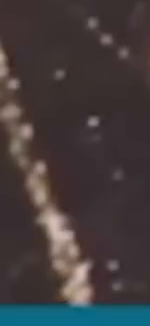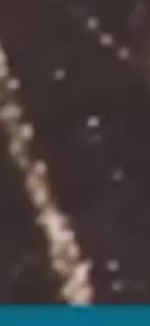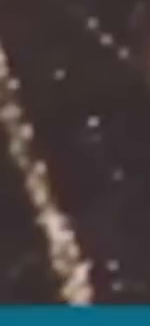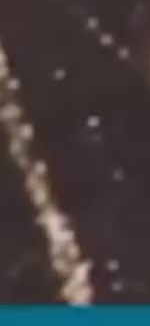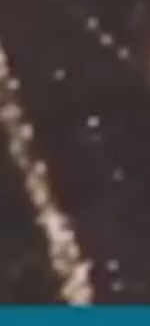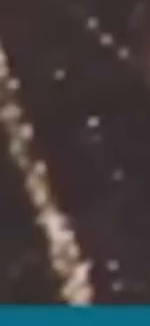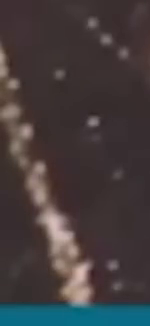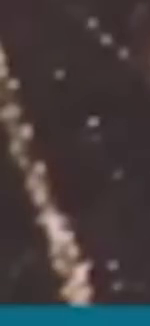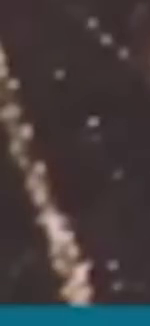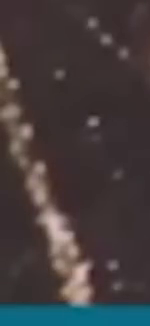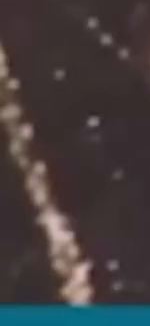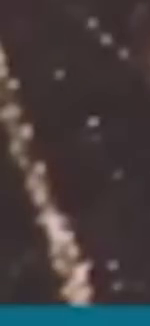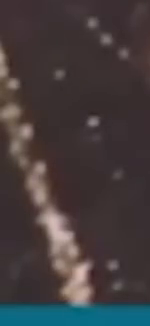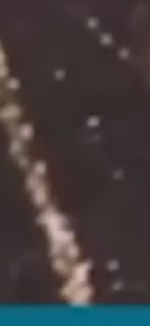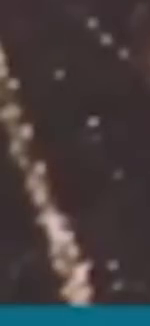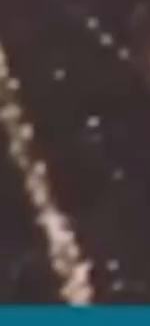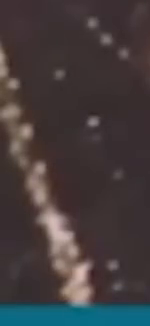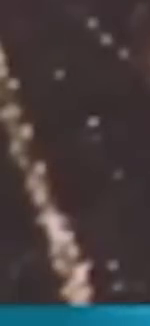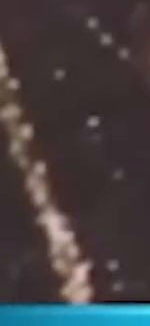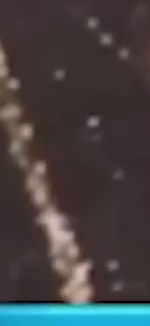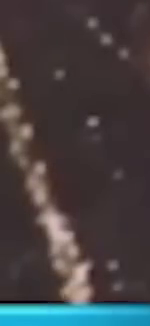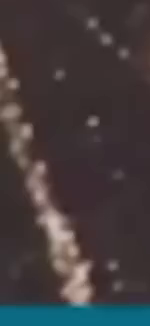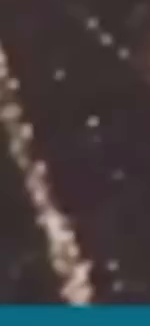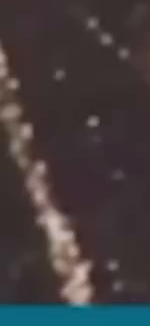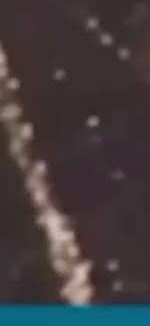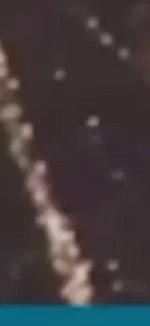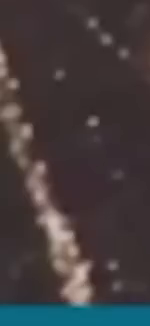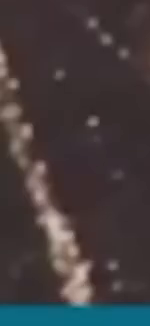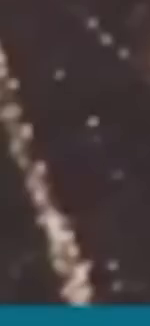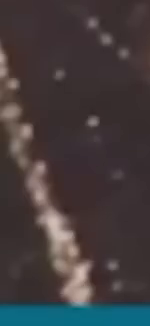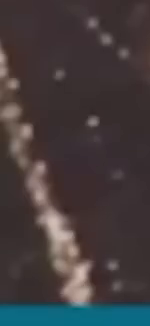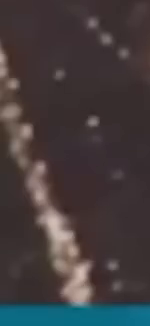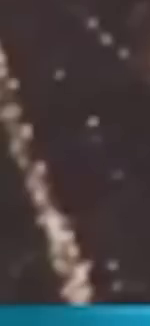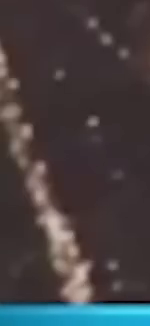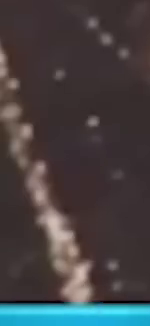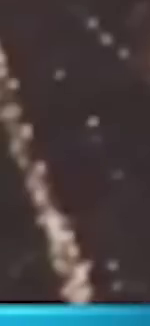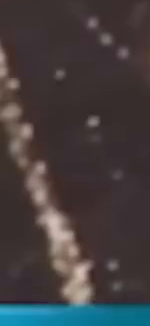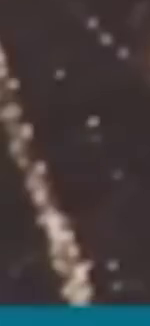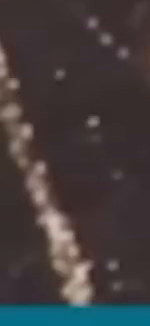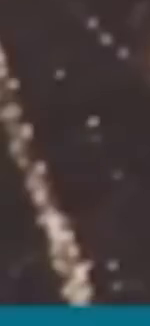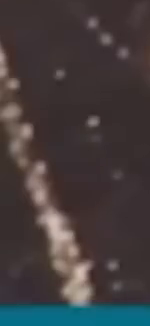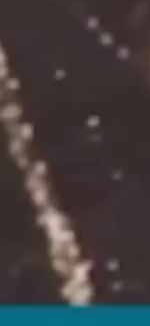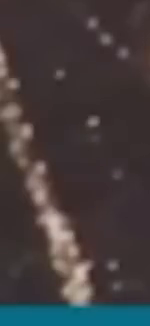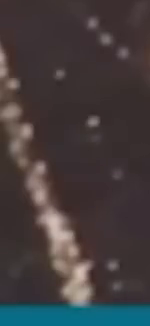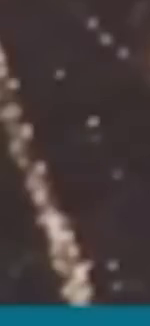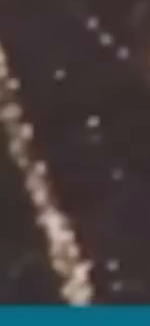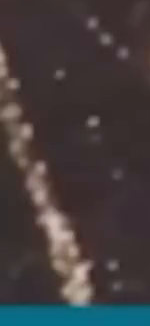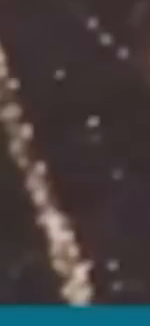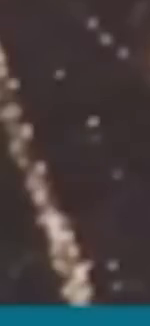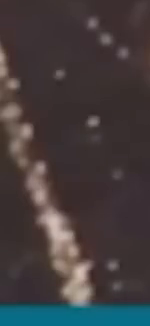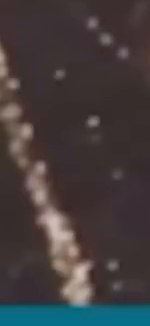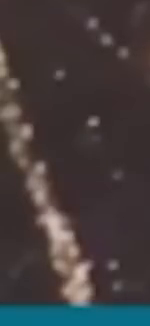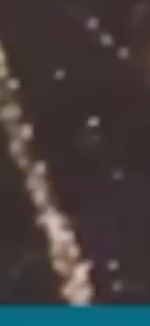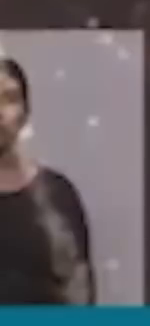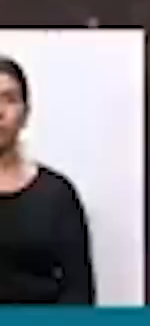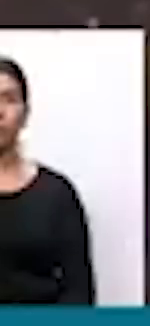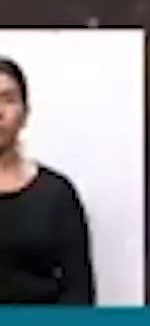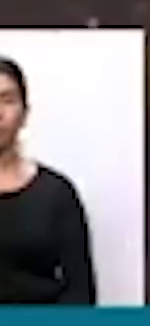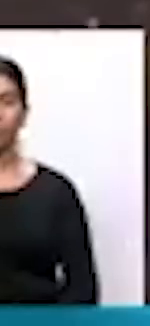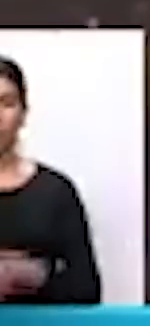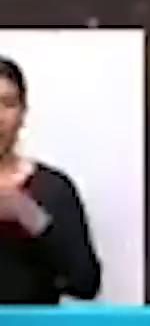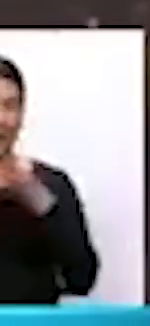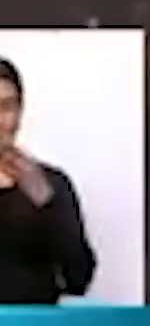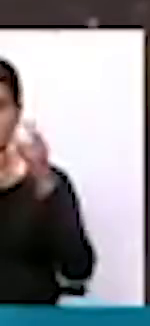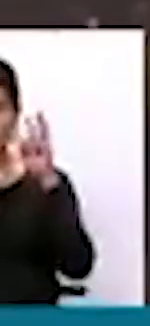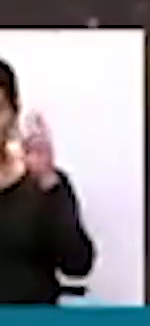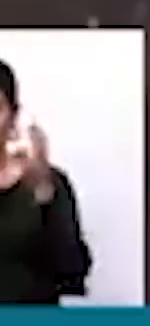un proceso de diálogo, algo pasa. Algo pasa en ese aspecto. Cuando estaban sentados el 21, pasó lo